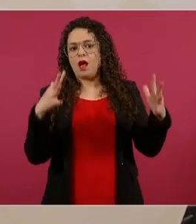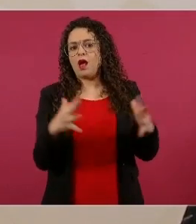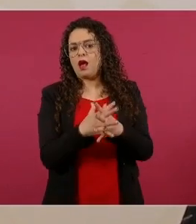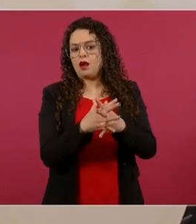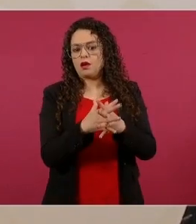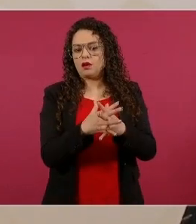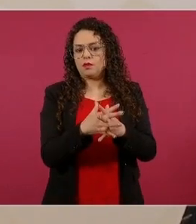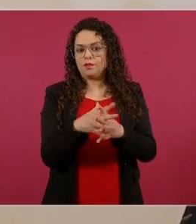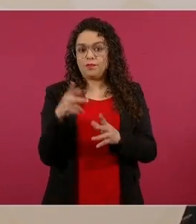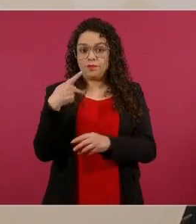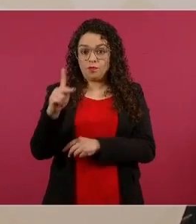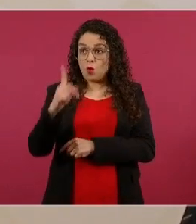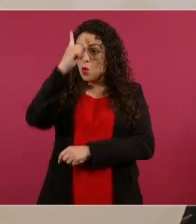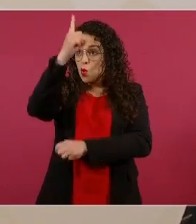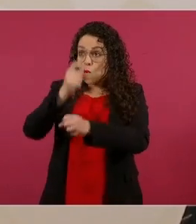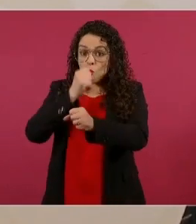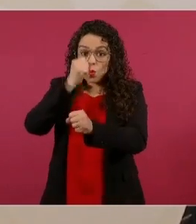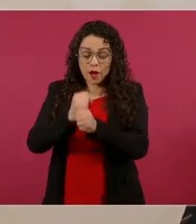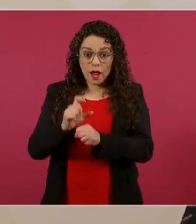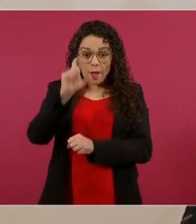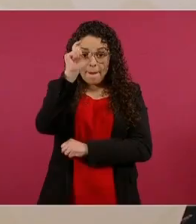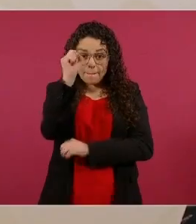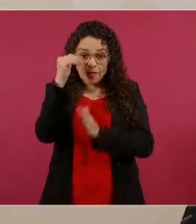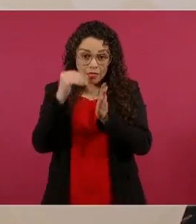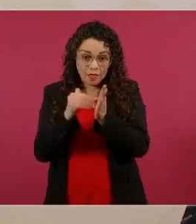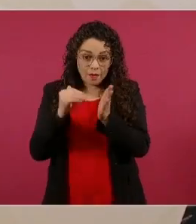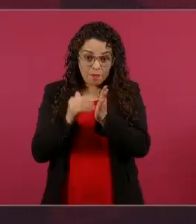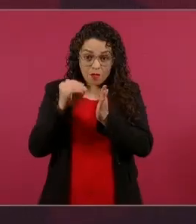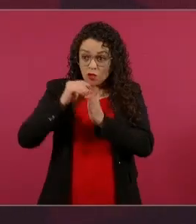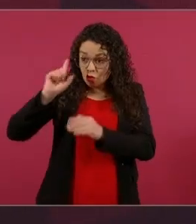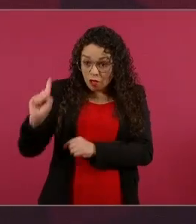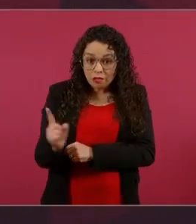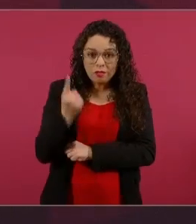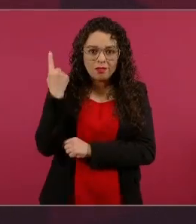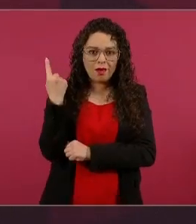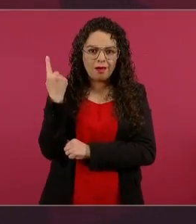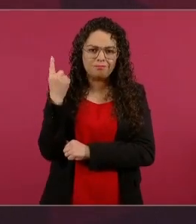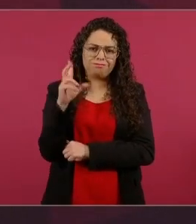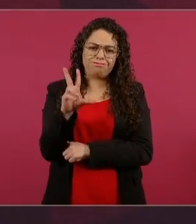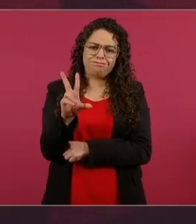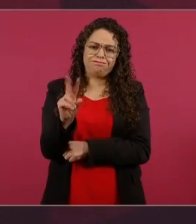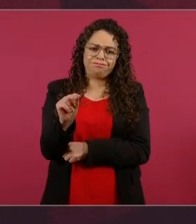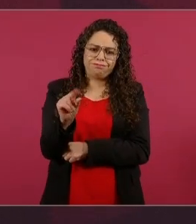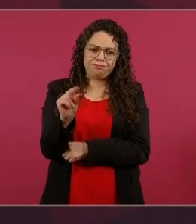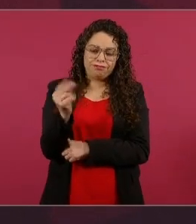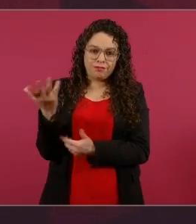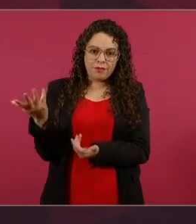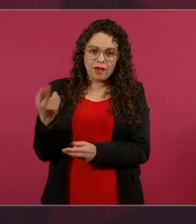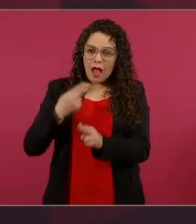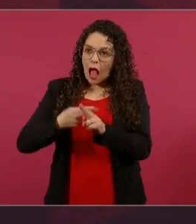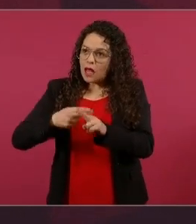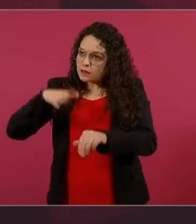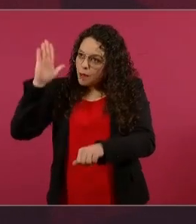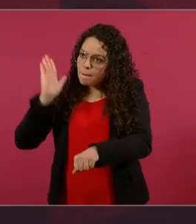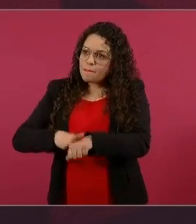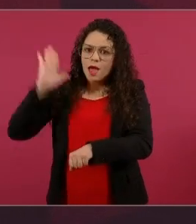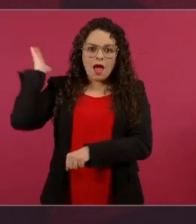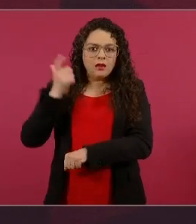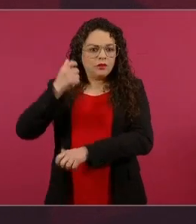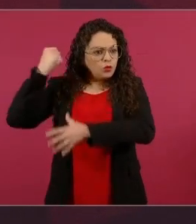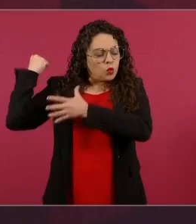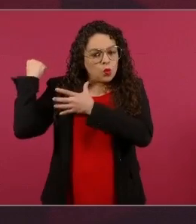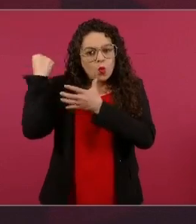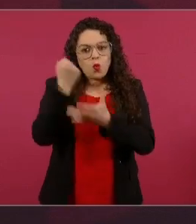dólares anuales muchísimo más cuánto han